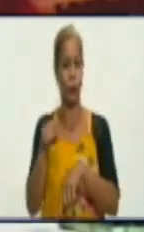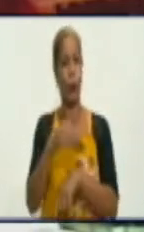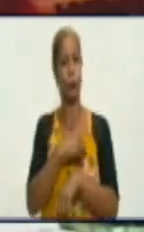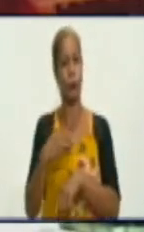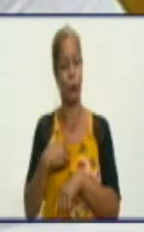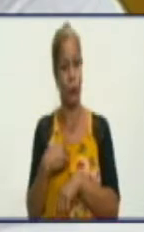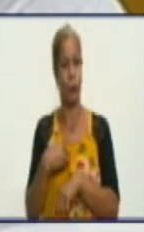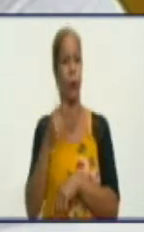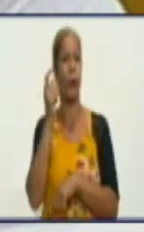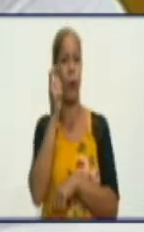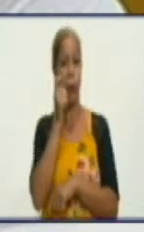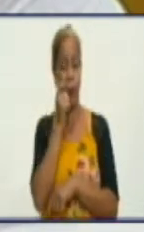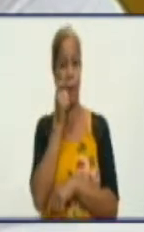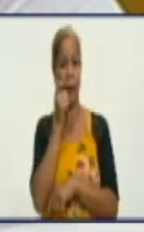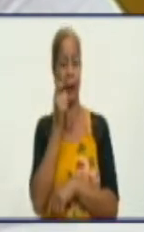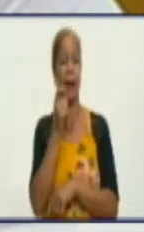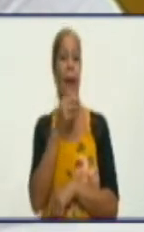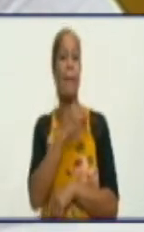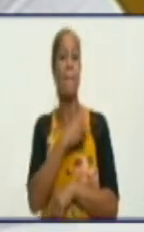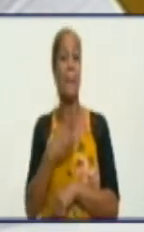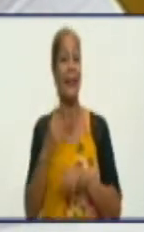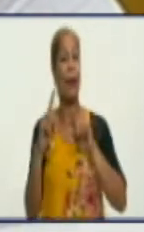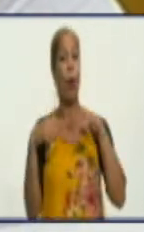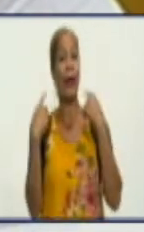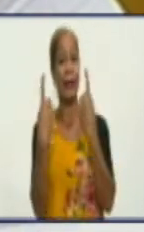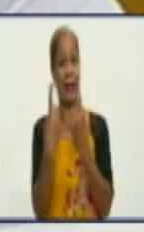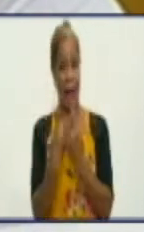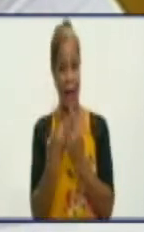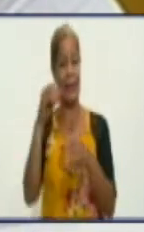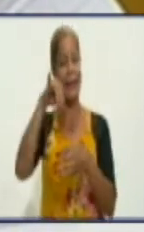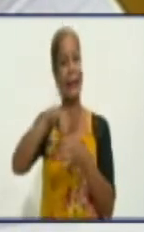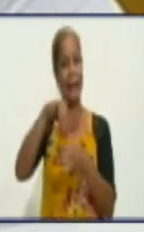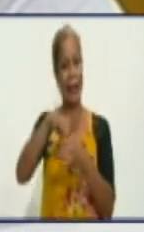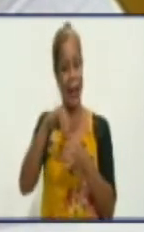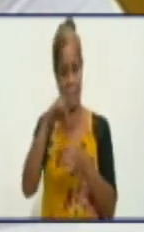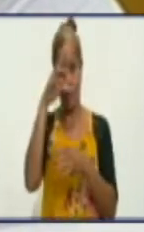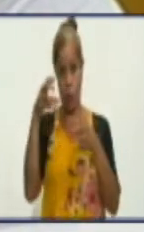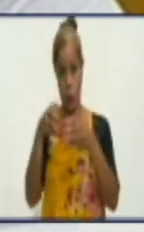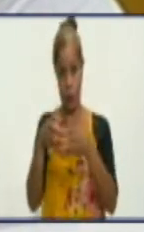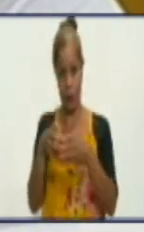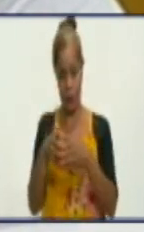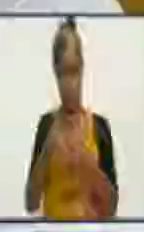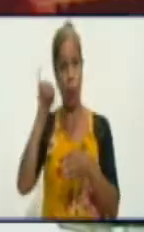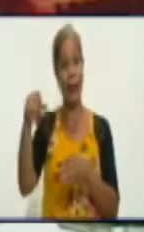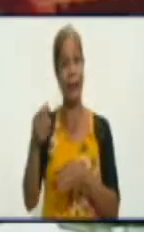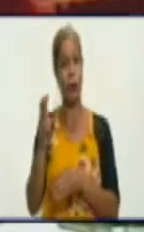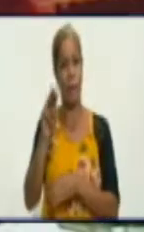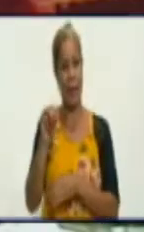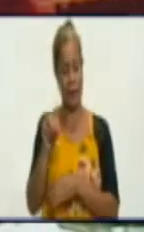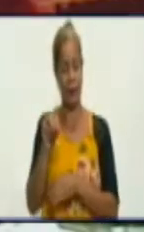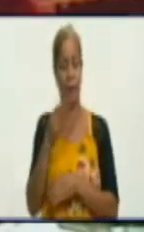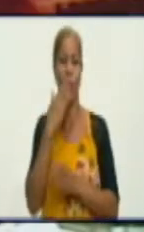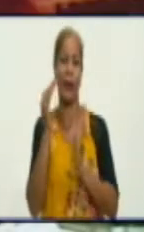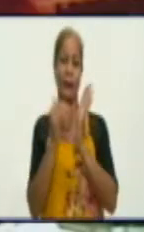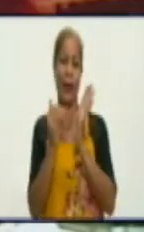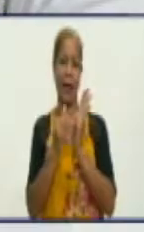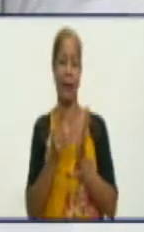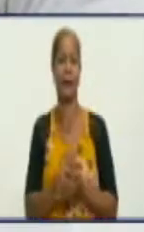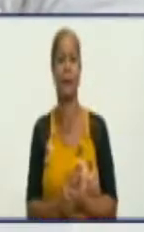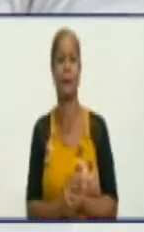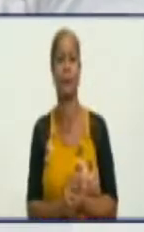Jesús Espinosa Valdés, médico general integral del Policlínico Tipo 3 Jimmy Hirsch. Doctor, muy buenas tardes y bienvenido. Buenas tardes para